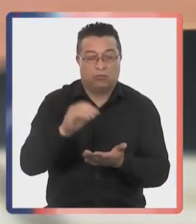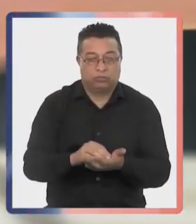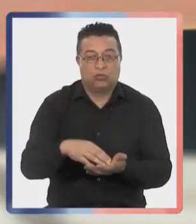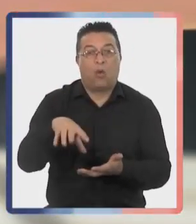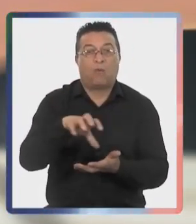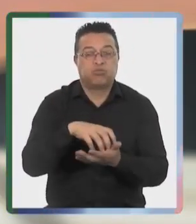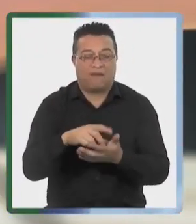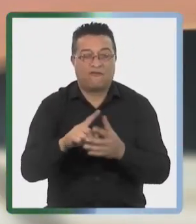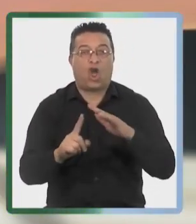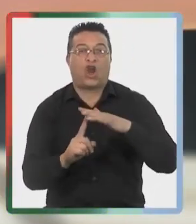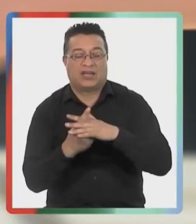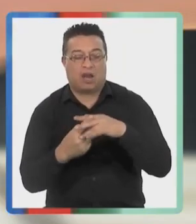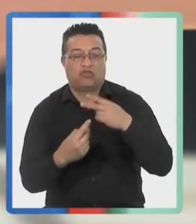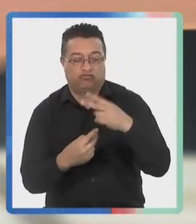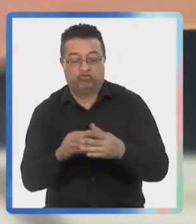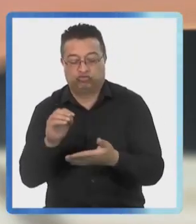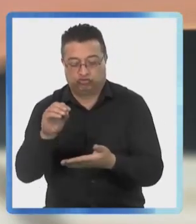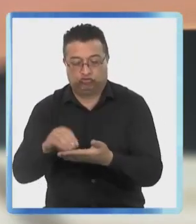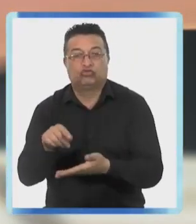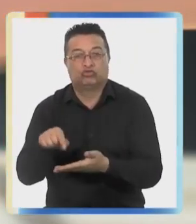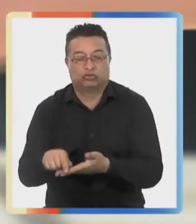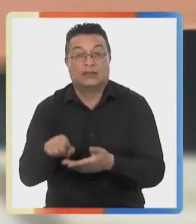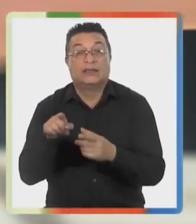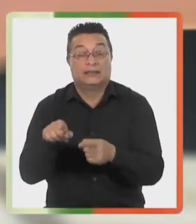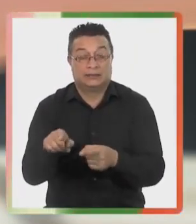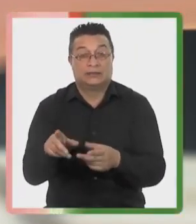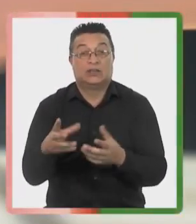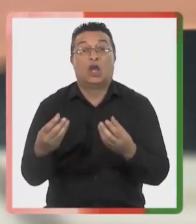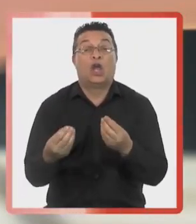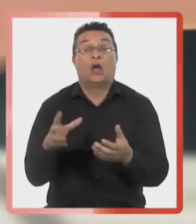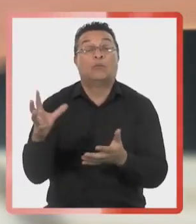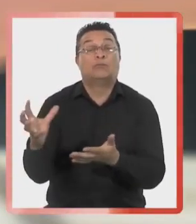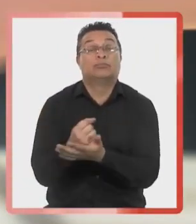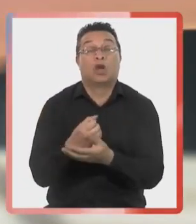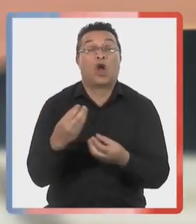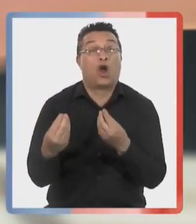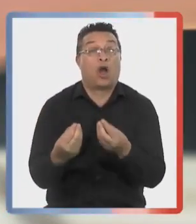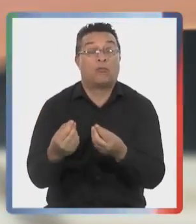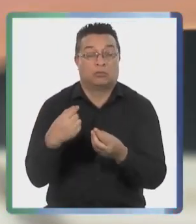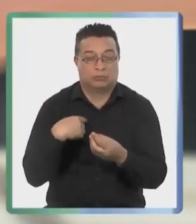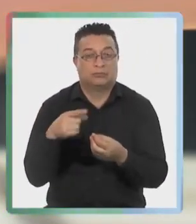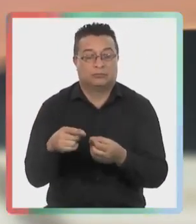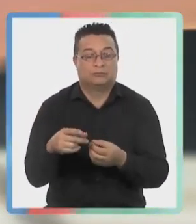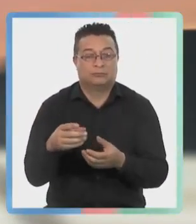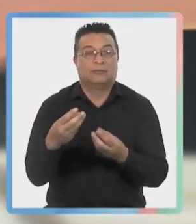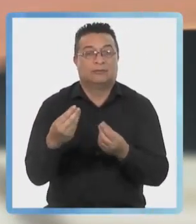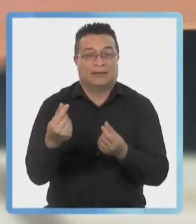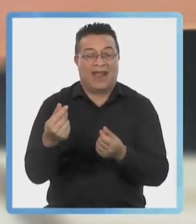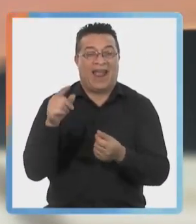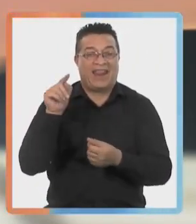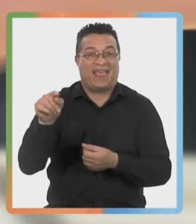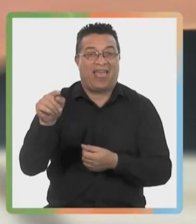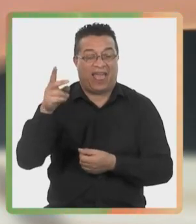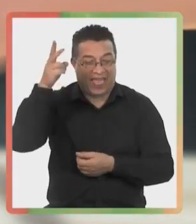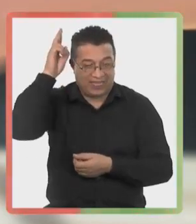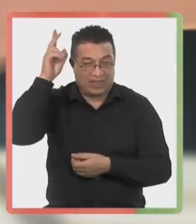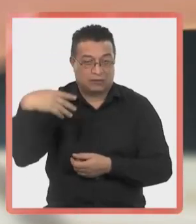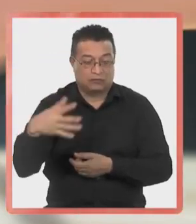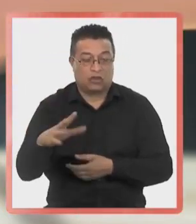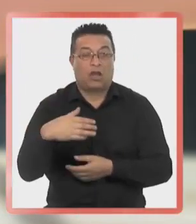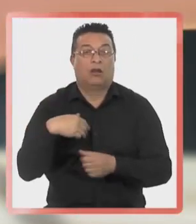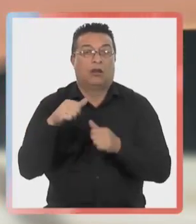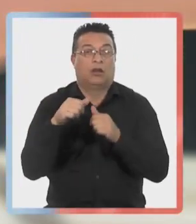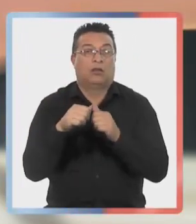el pueblo originario que pertenece. Esta calidad se ha obtenido primero, bueno, de la calidad indígena que lleva,